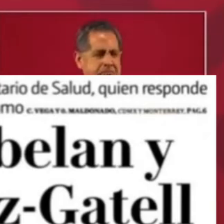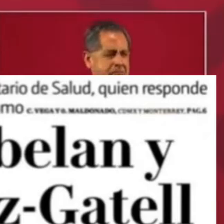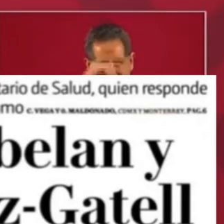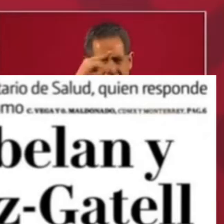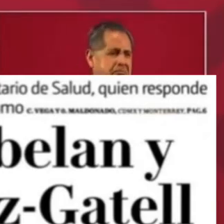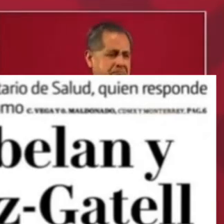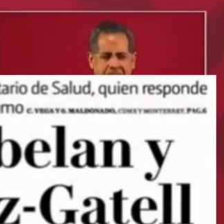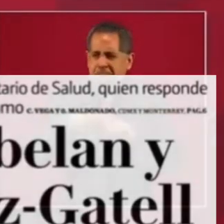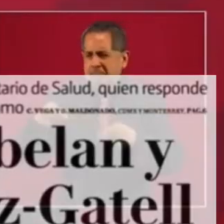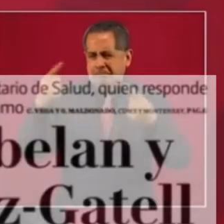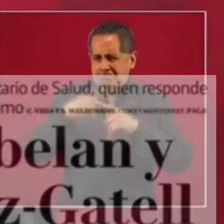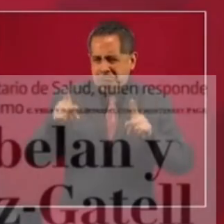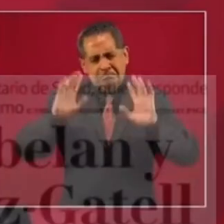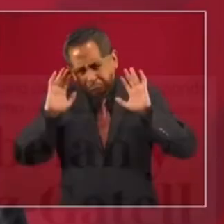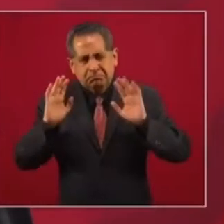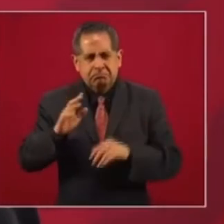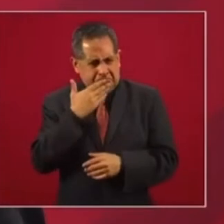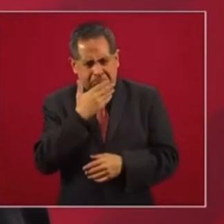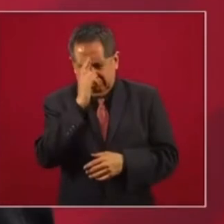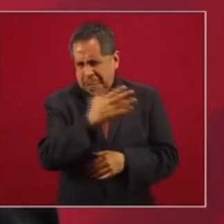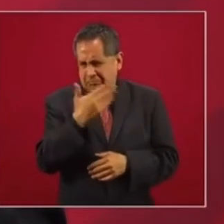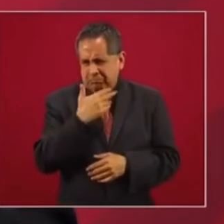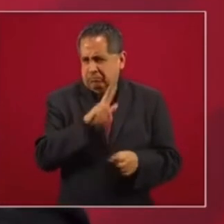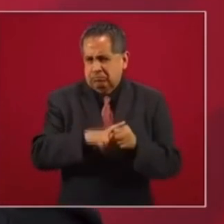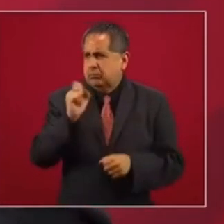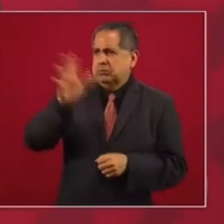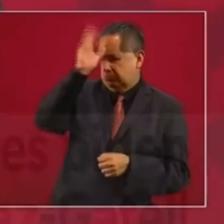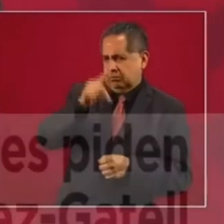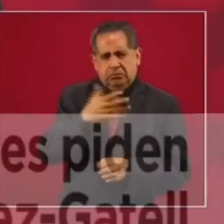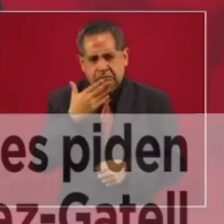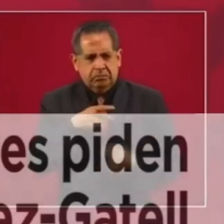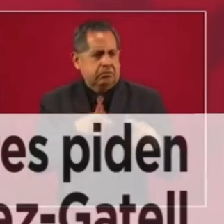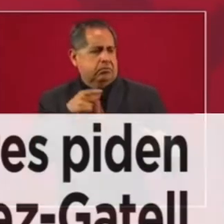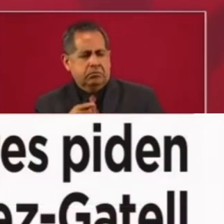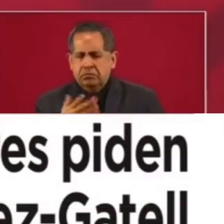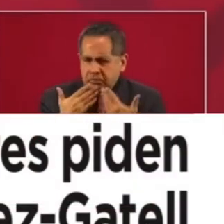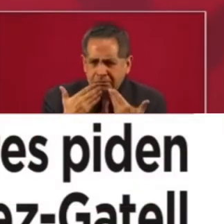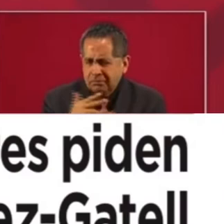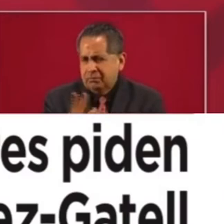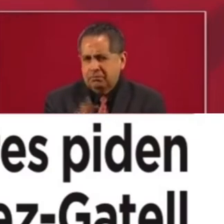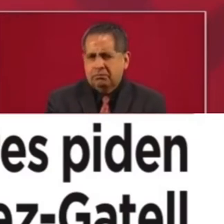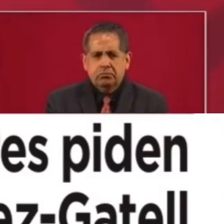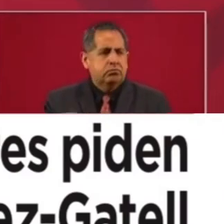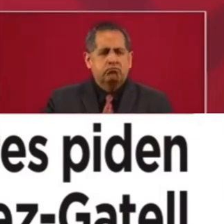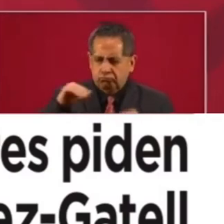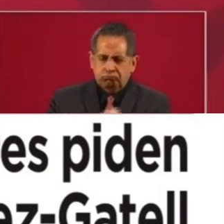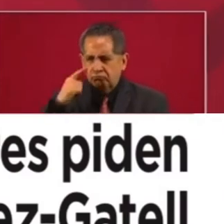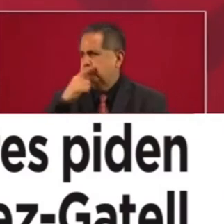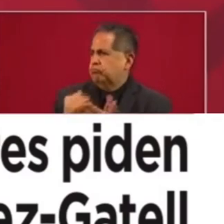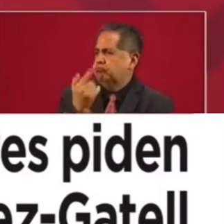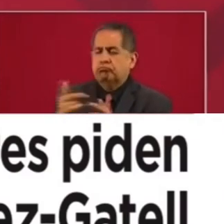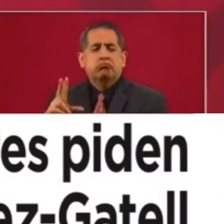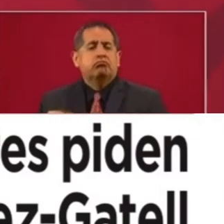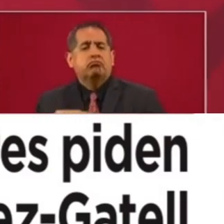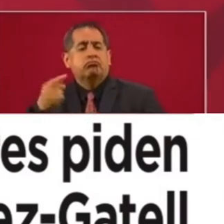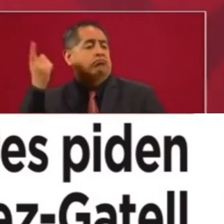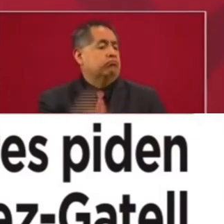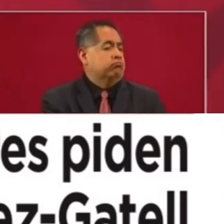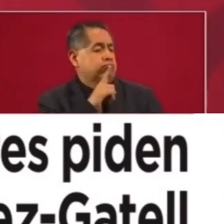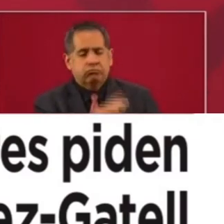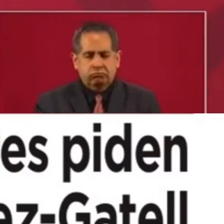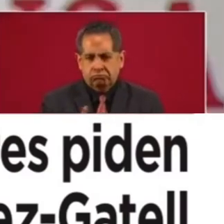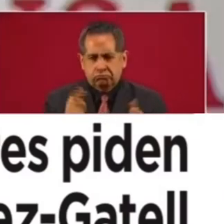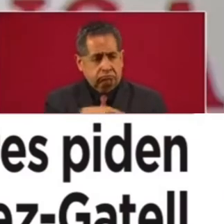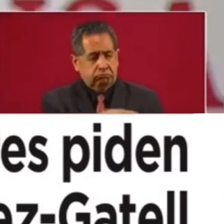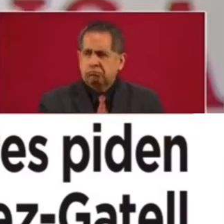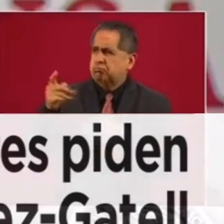políticas, eso también es legítimo, es normal, tiene que haber oposición. Nosotros vamos construyendo una auténtica democracia, no una dictadura, y se tiene que